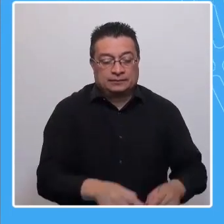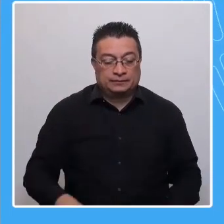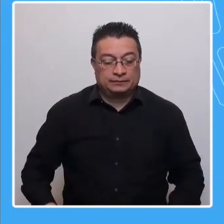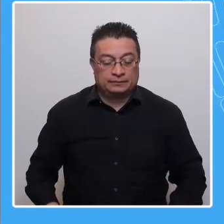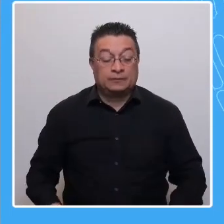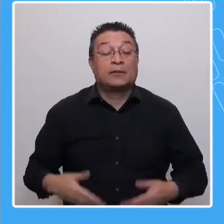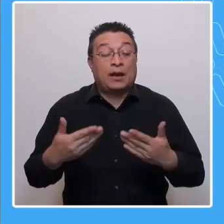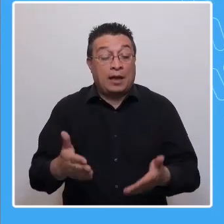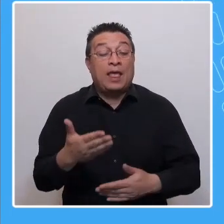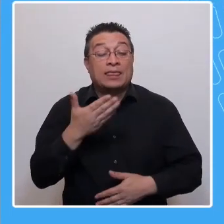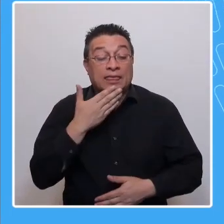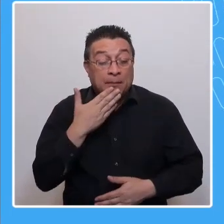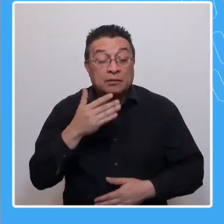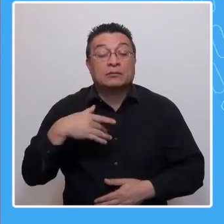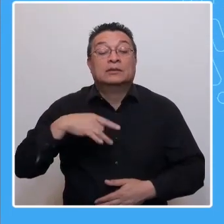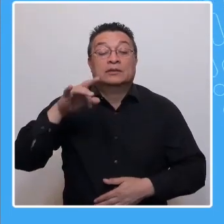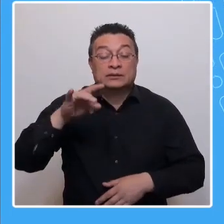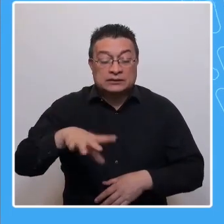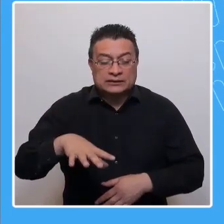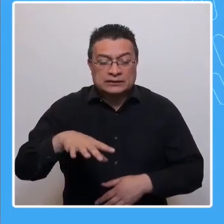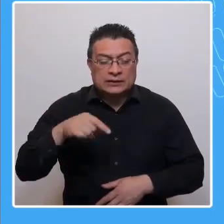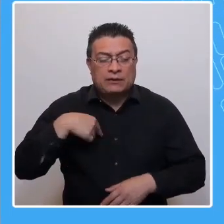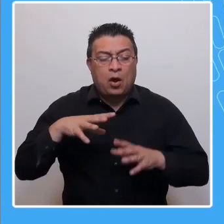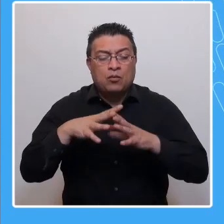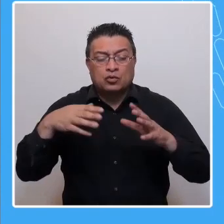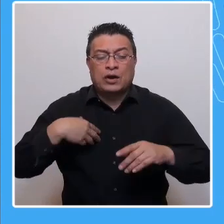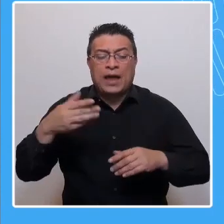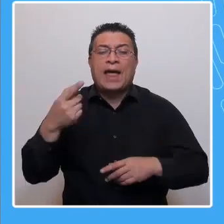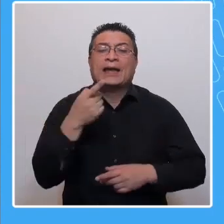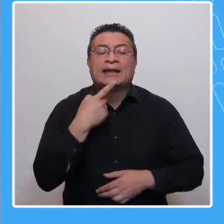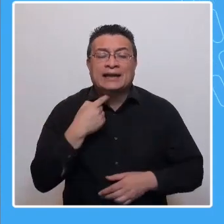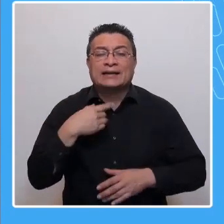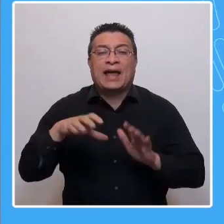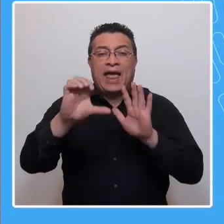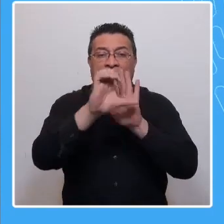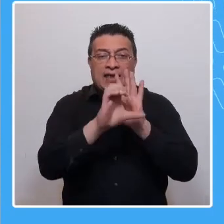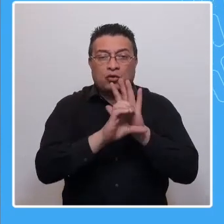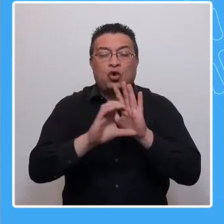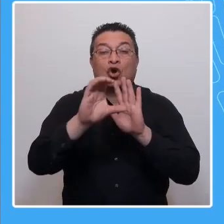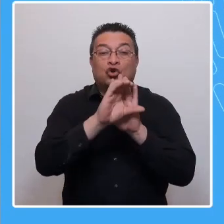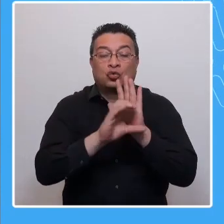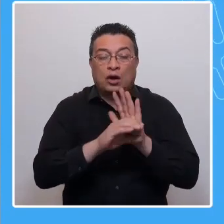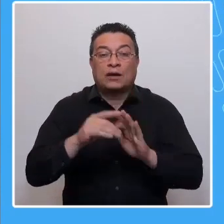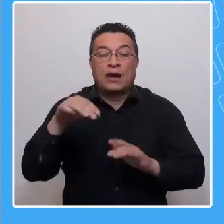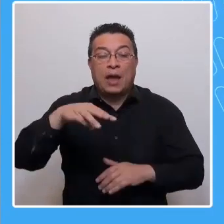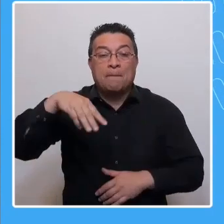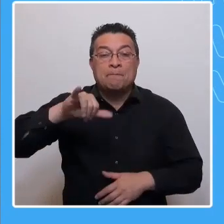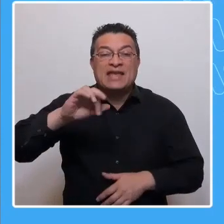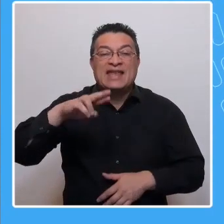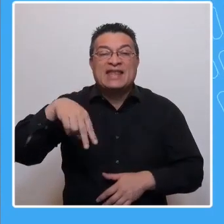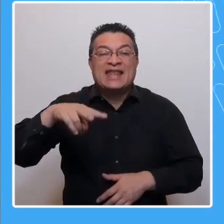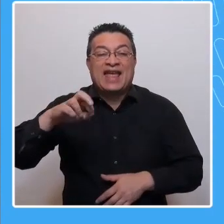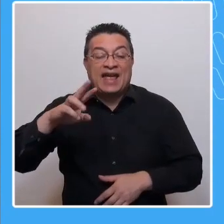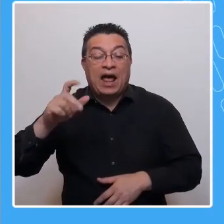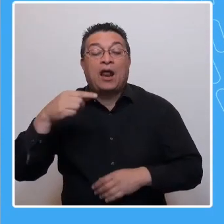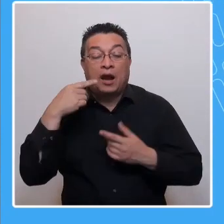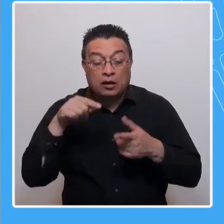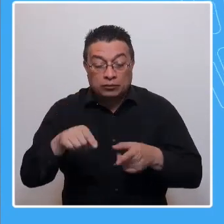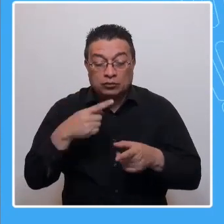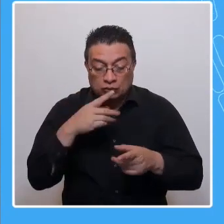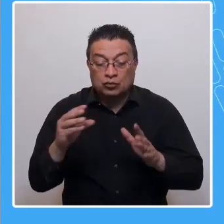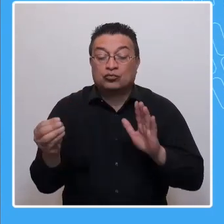Hablamos también, sabemos que esto es algo que a varios les interesa particularmente, el Estatuto Constitucional de los Minerales. Mantuvimos la redacción de